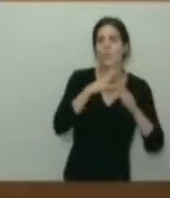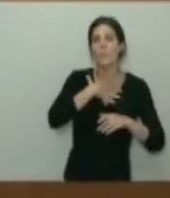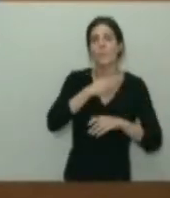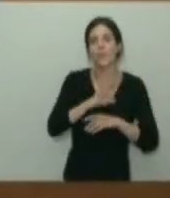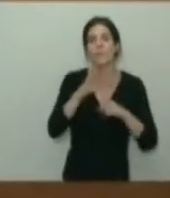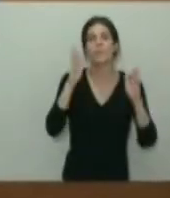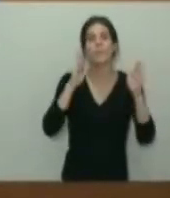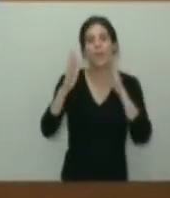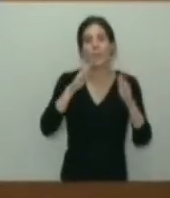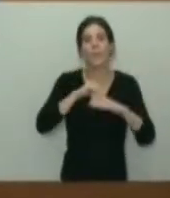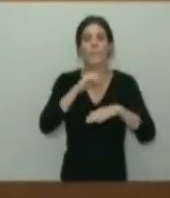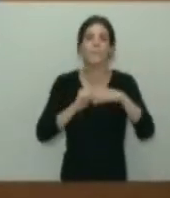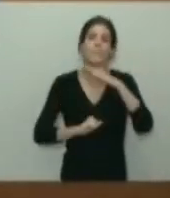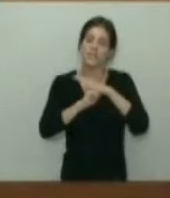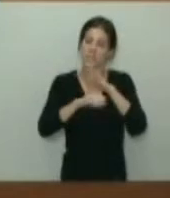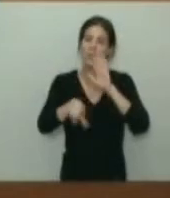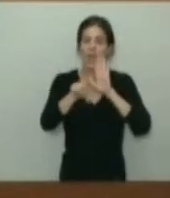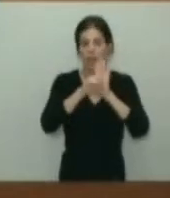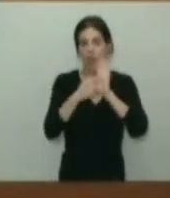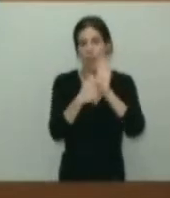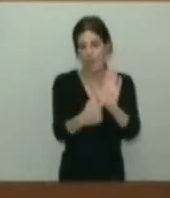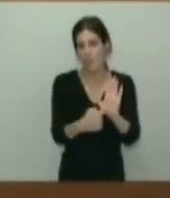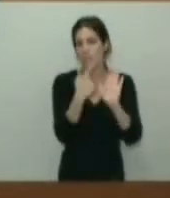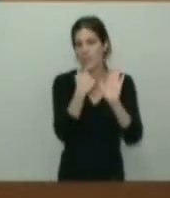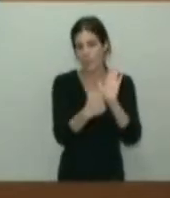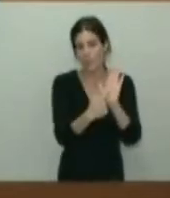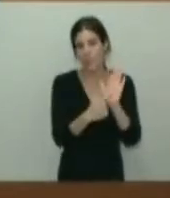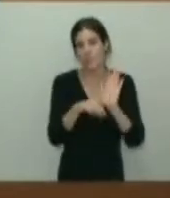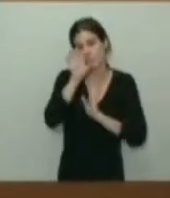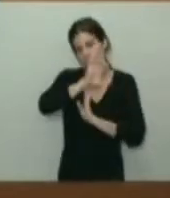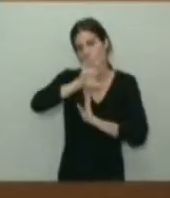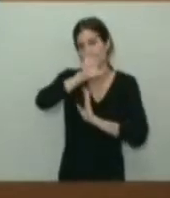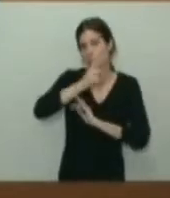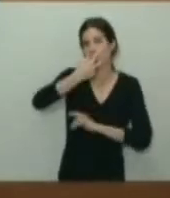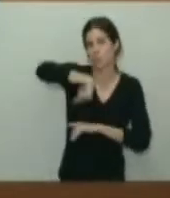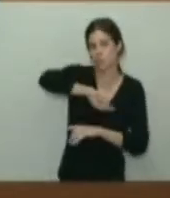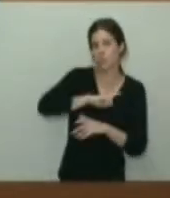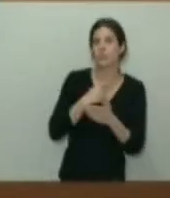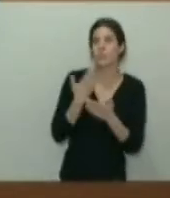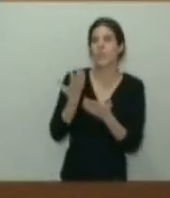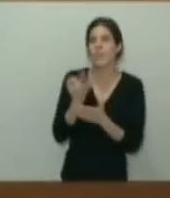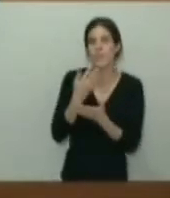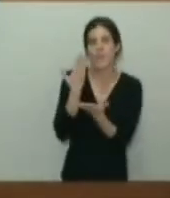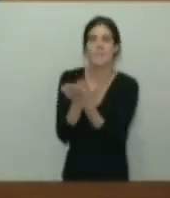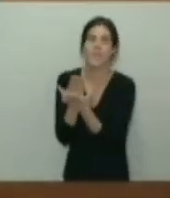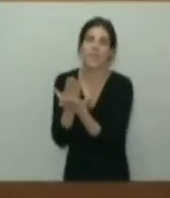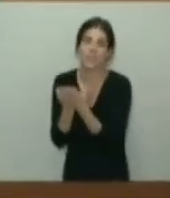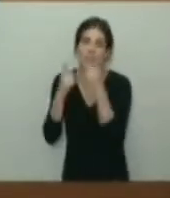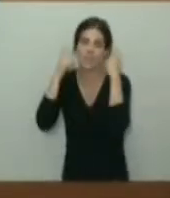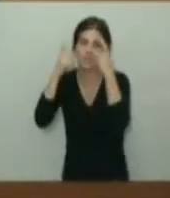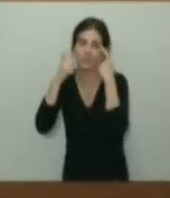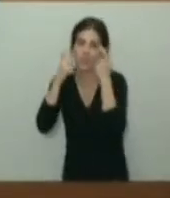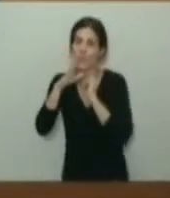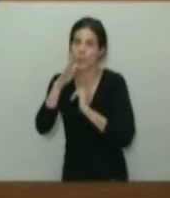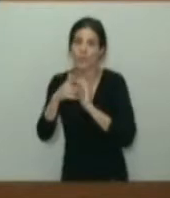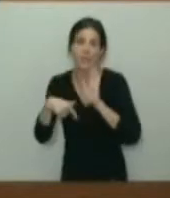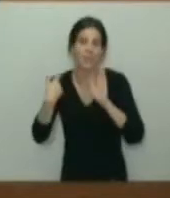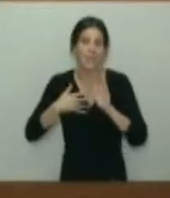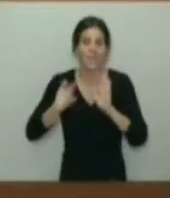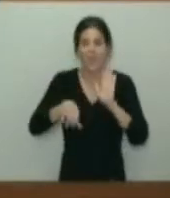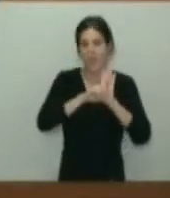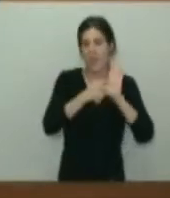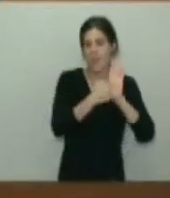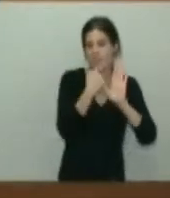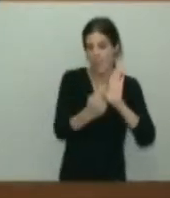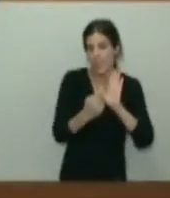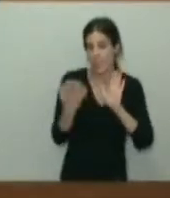legal establecido. Es curioso que tengamos que realizar esta petición y hacer estos esfuerzos simplemente para cumplir